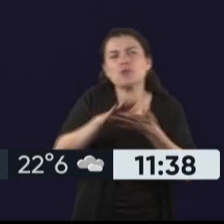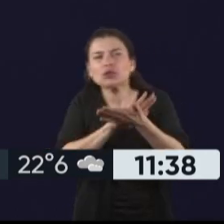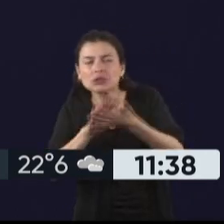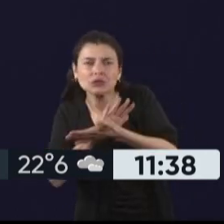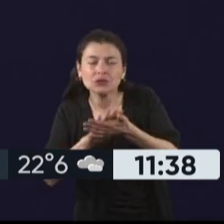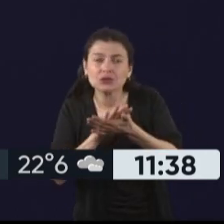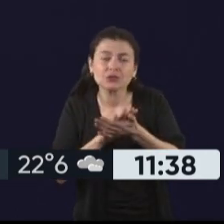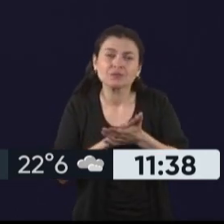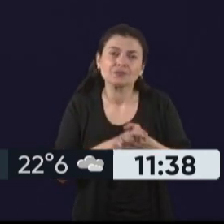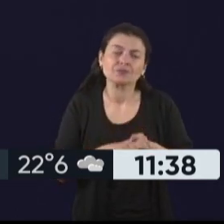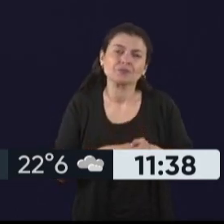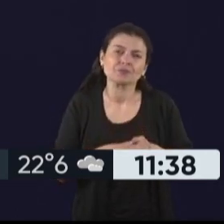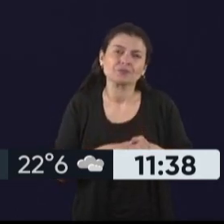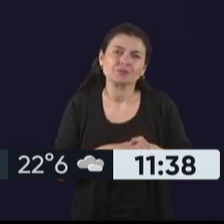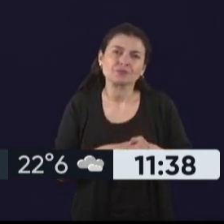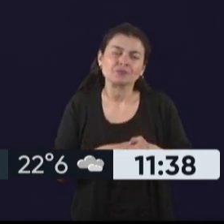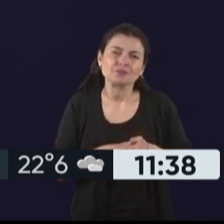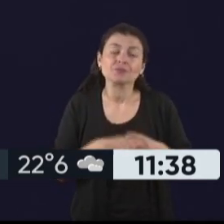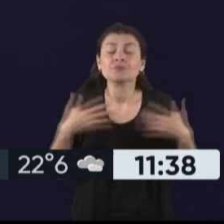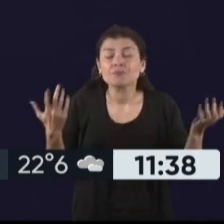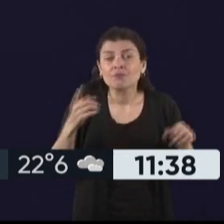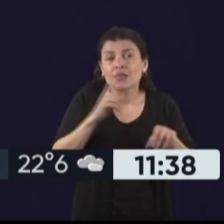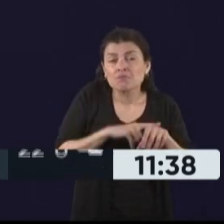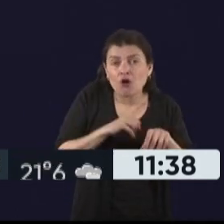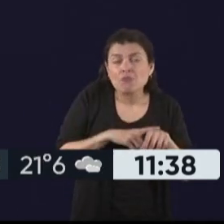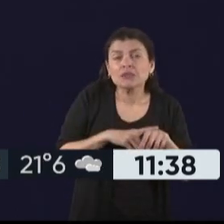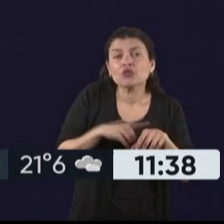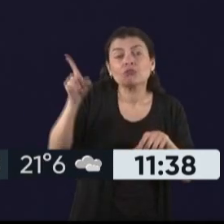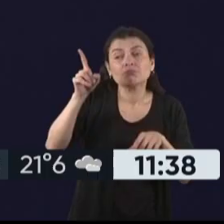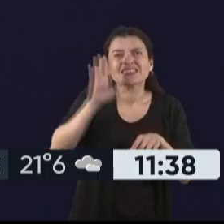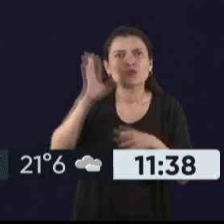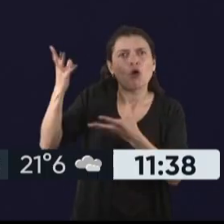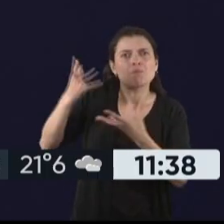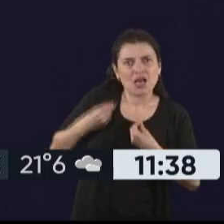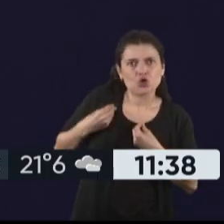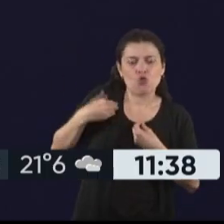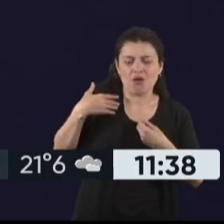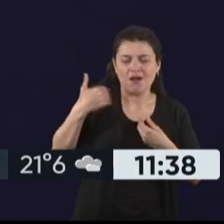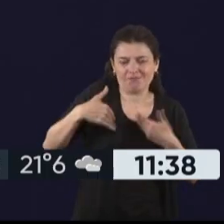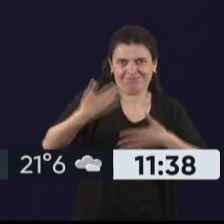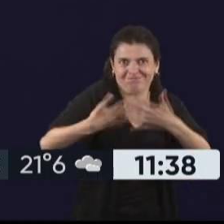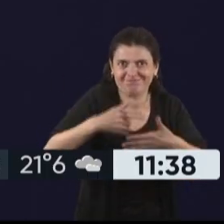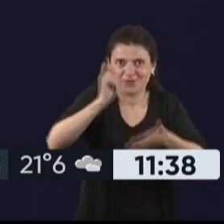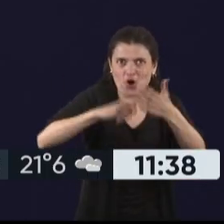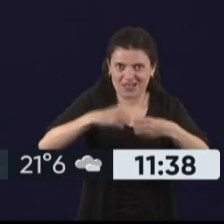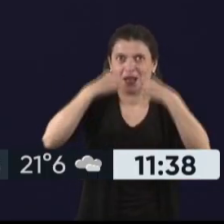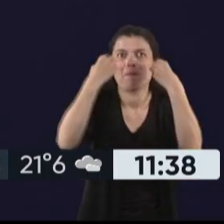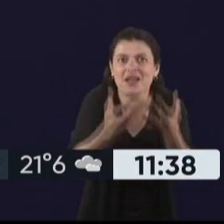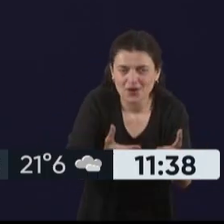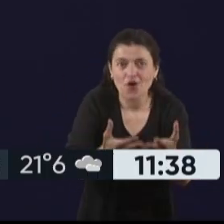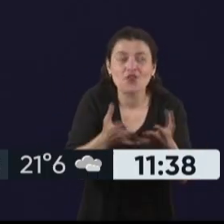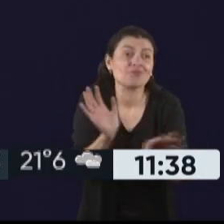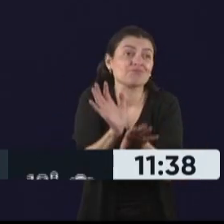te termina llevando, te termina ayudando a seguir normalizando la Argentina, sin dudas, que siempre son